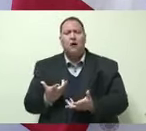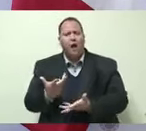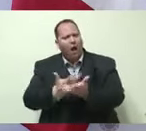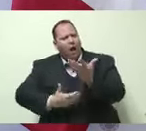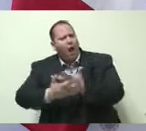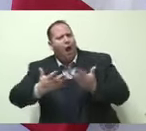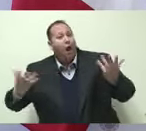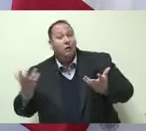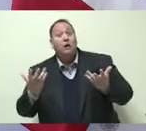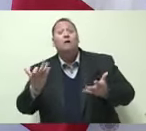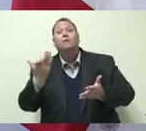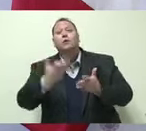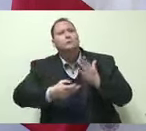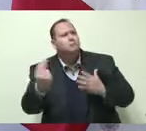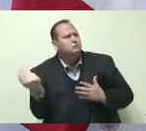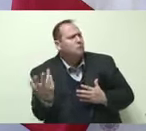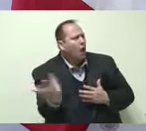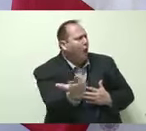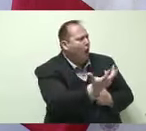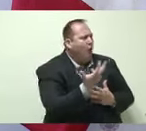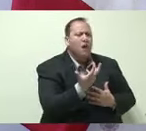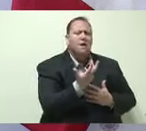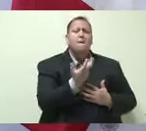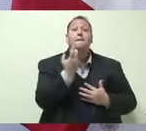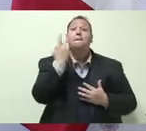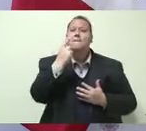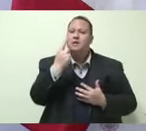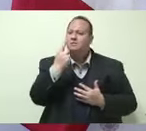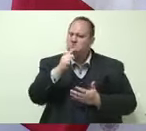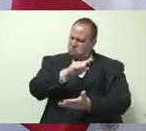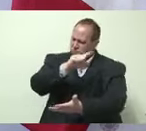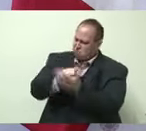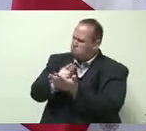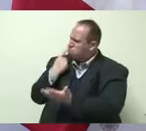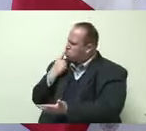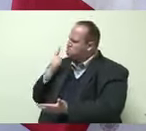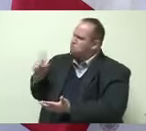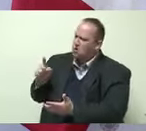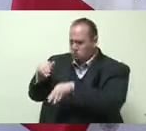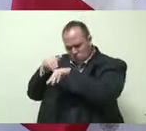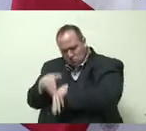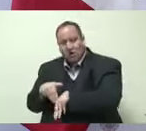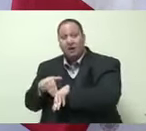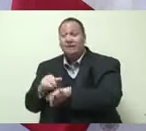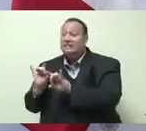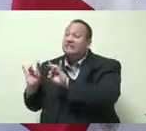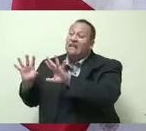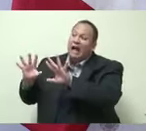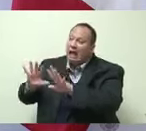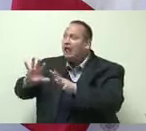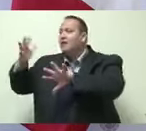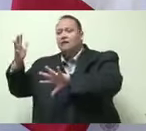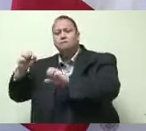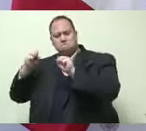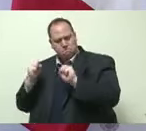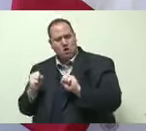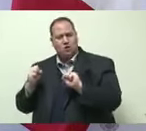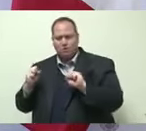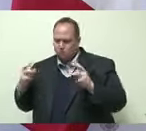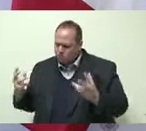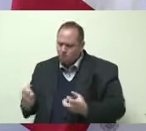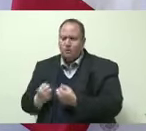las acciones necesarias para imponer la ley, para recuperar la seguridad, para apoyar en